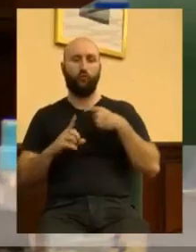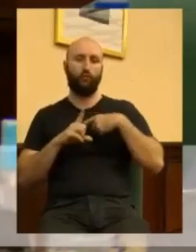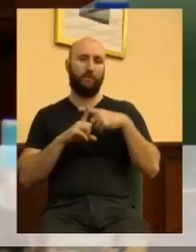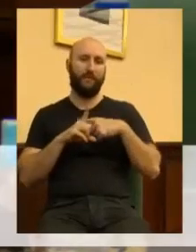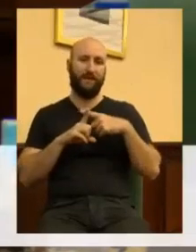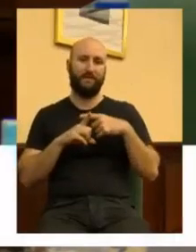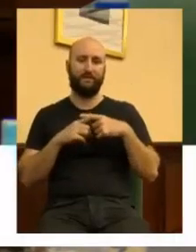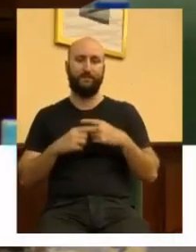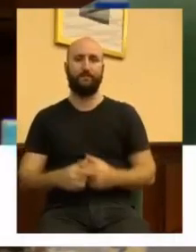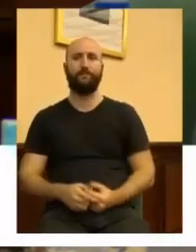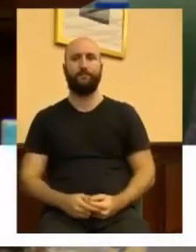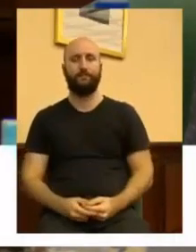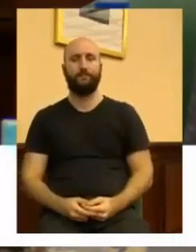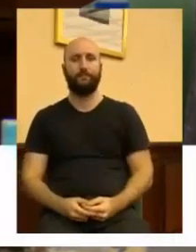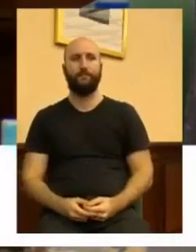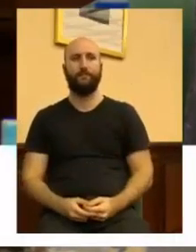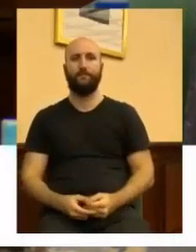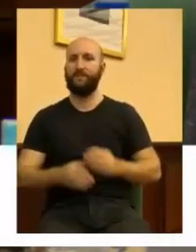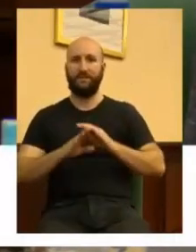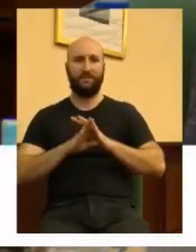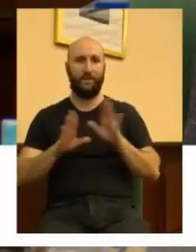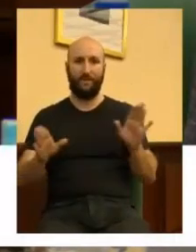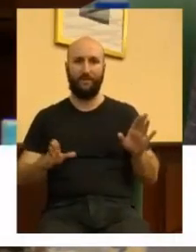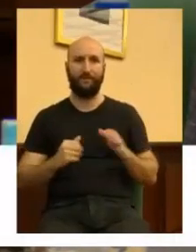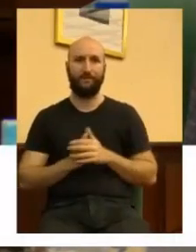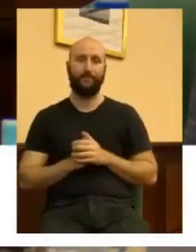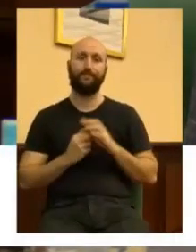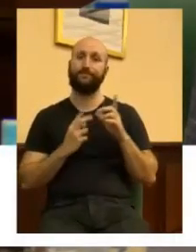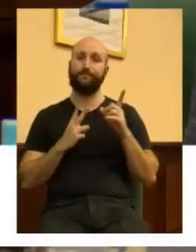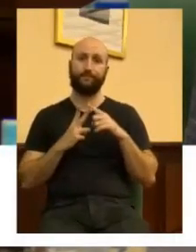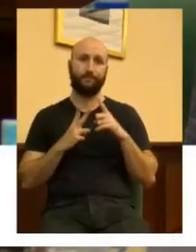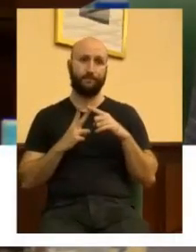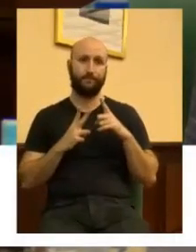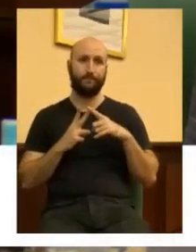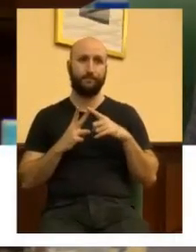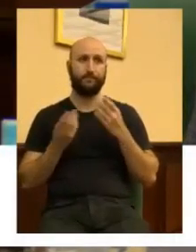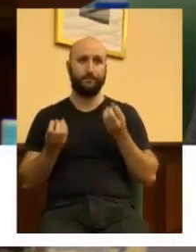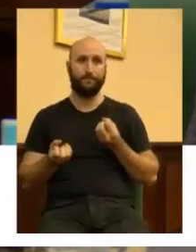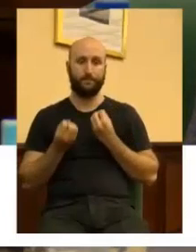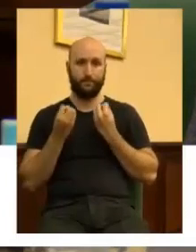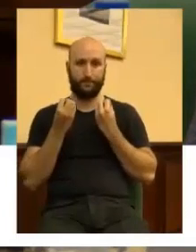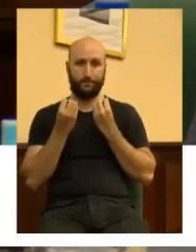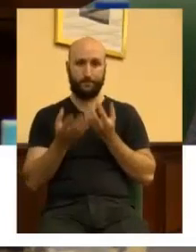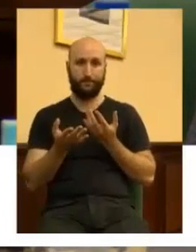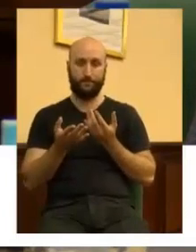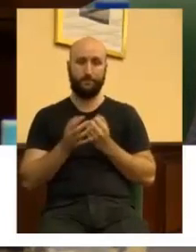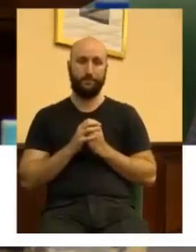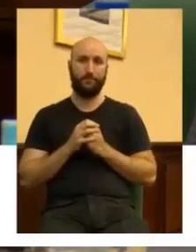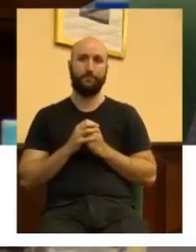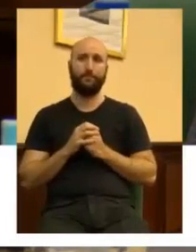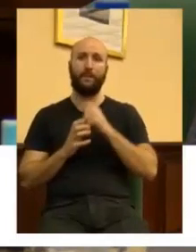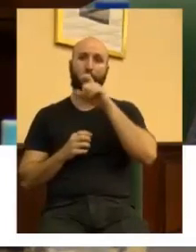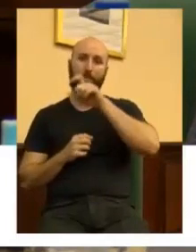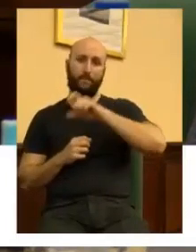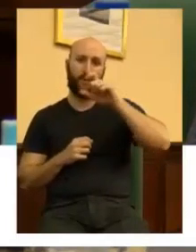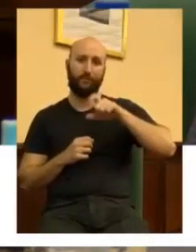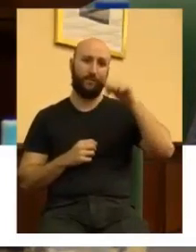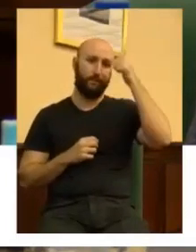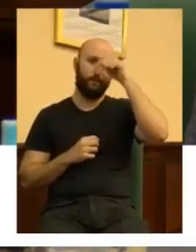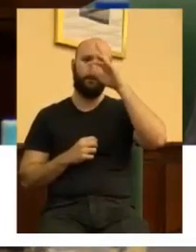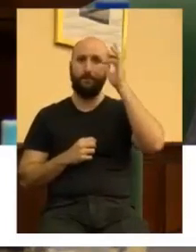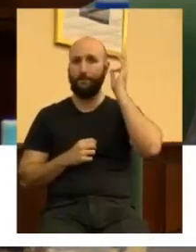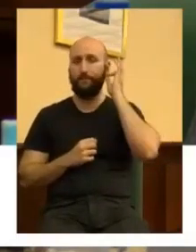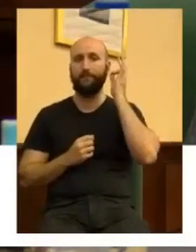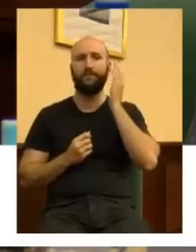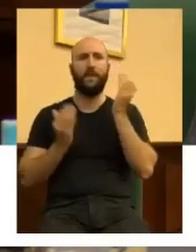niveles. Eso y nada más que eso. En segundo lugar, decir que cualquier ciudadana o ciudadano